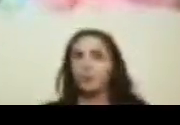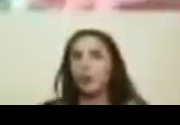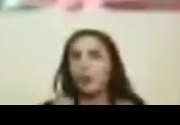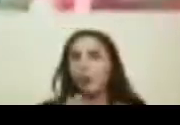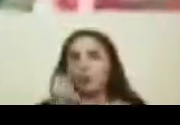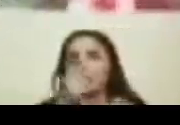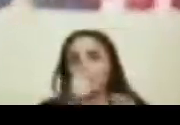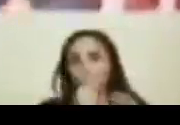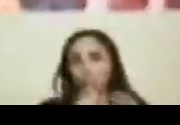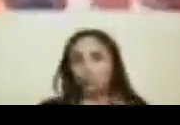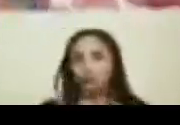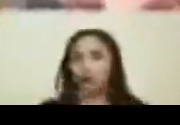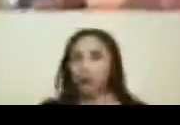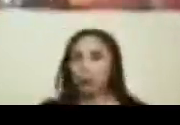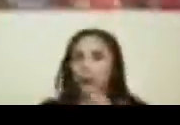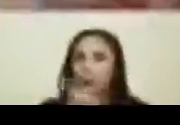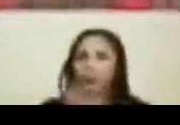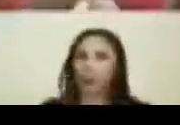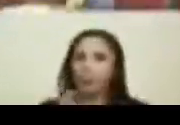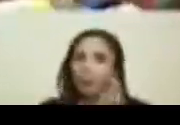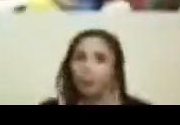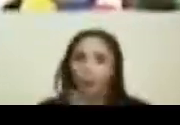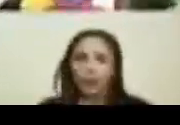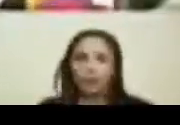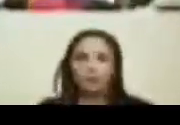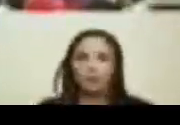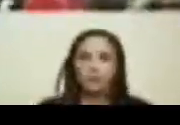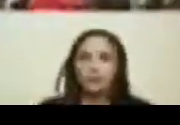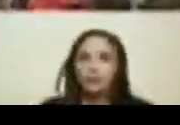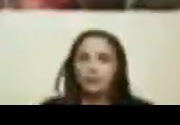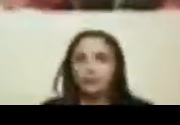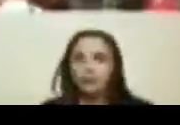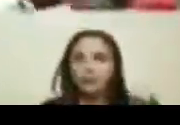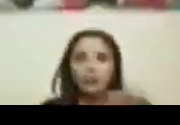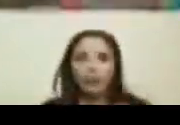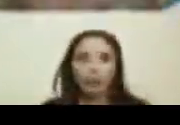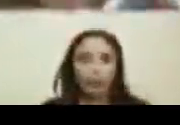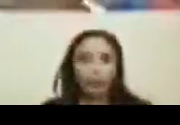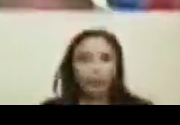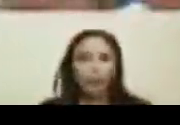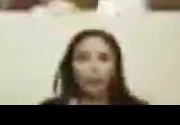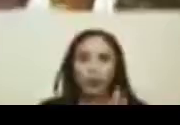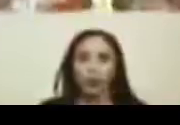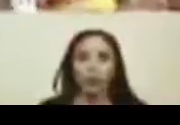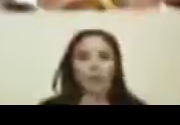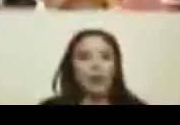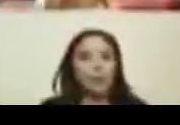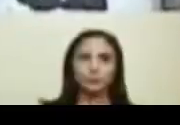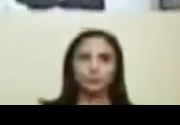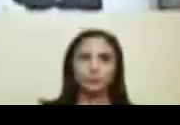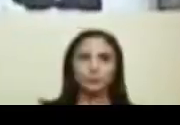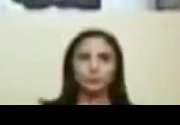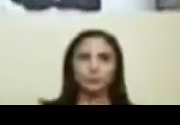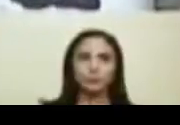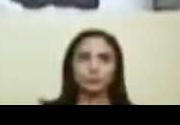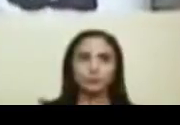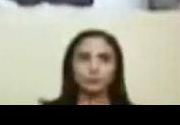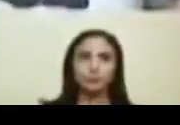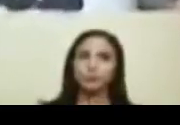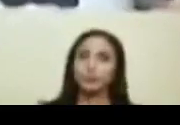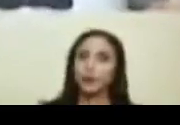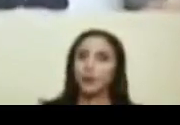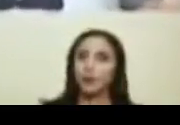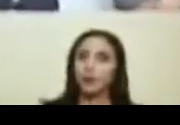recuperación de la economía nacional pero falta mucho hay que